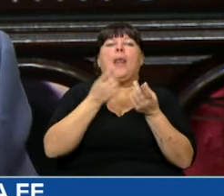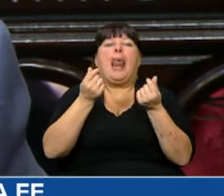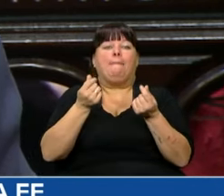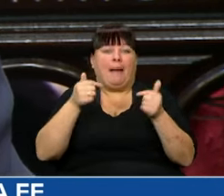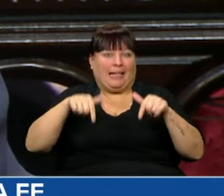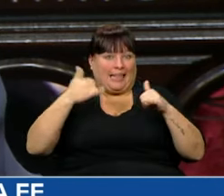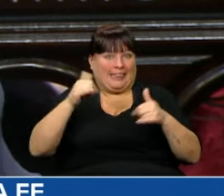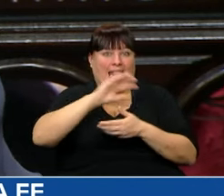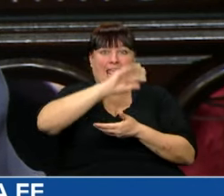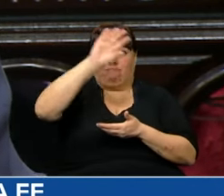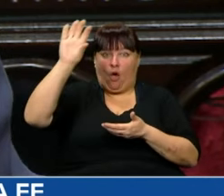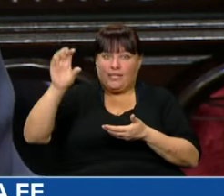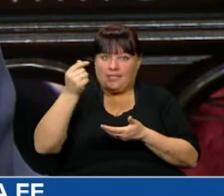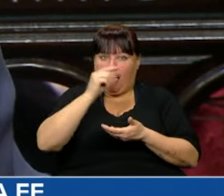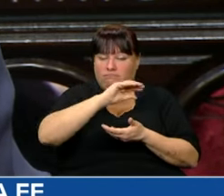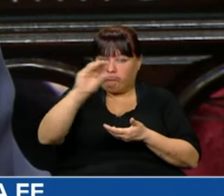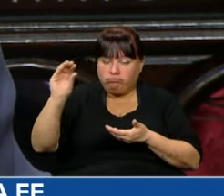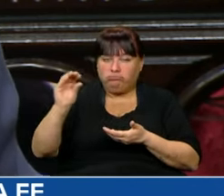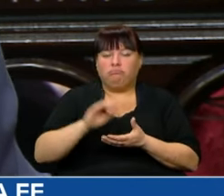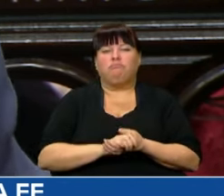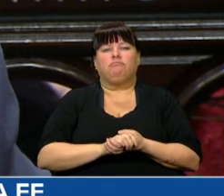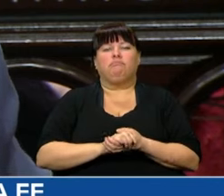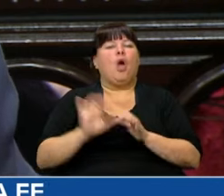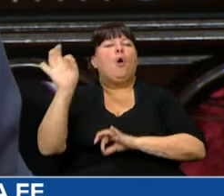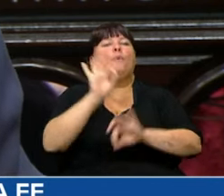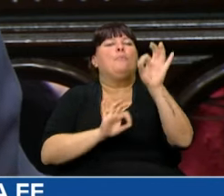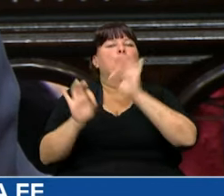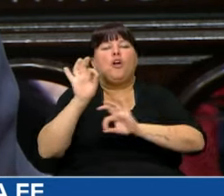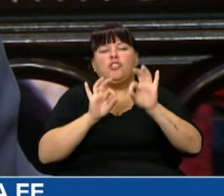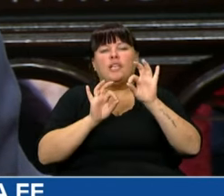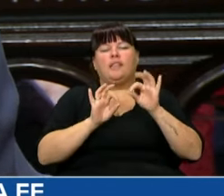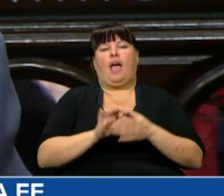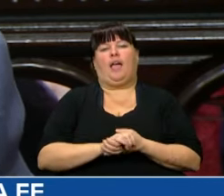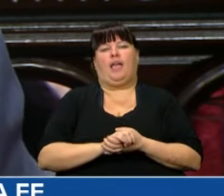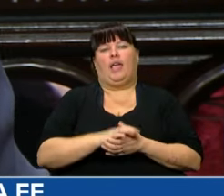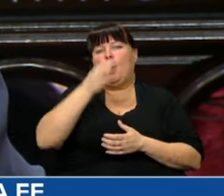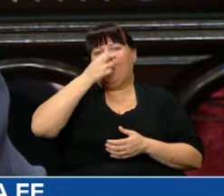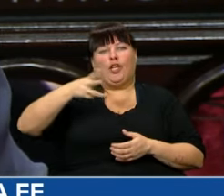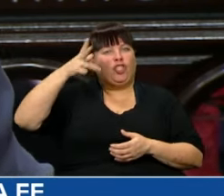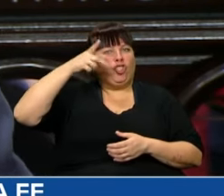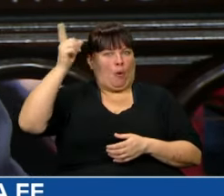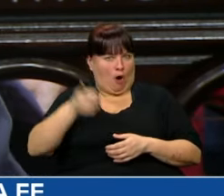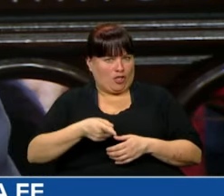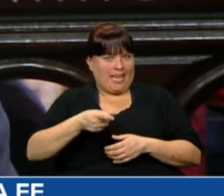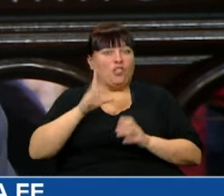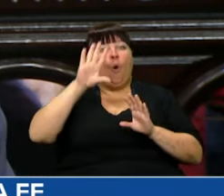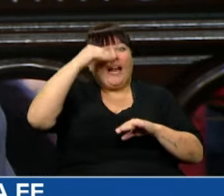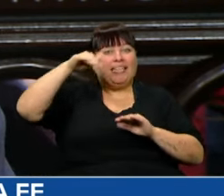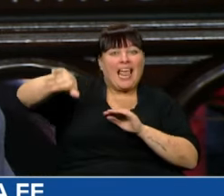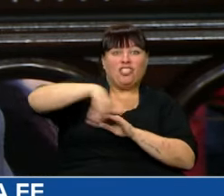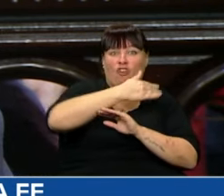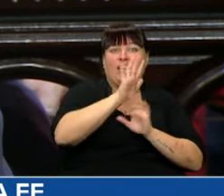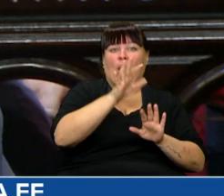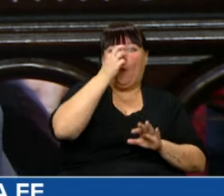recursos corrientes que tiene la provincia, en porcentajes, era el 28% cuando se fue Cristina Fernández